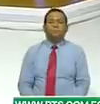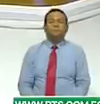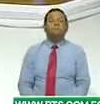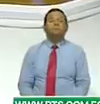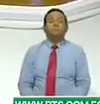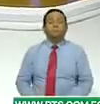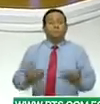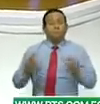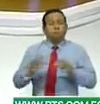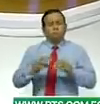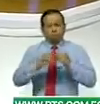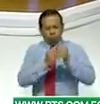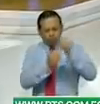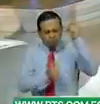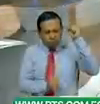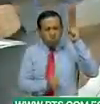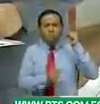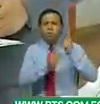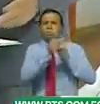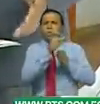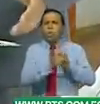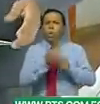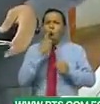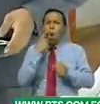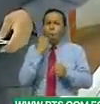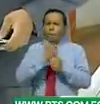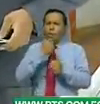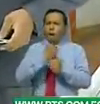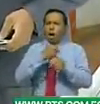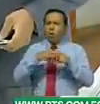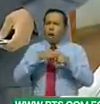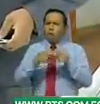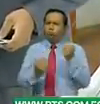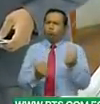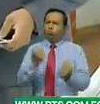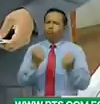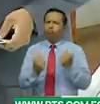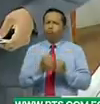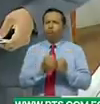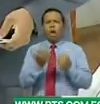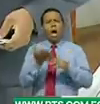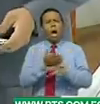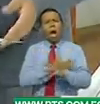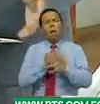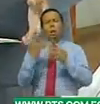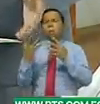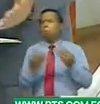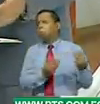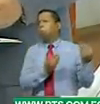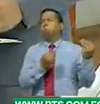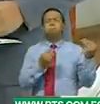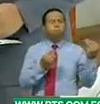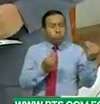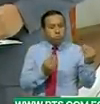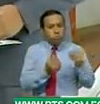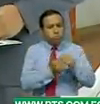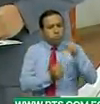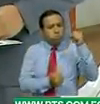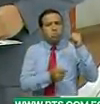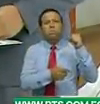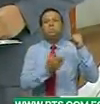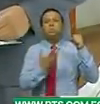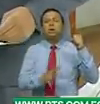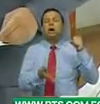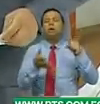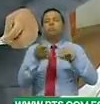y con signos de violencia un taxista que estaba desaparecido en Guayaquil. Se presume que el hombre fue ejecutado tras ser víctima de secuestro